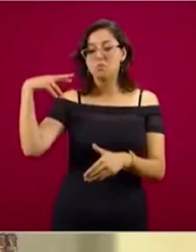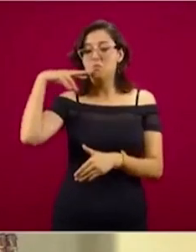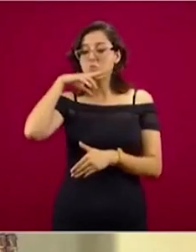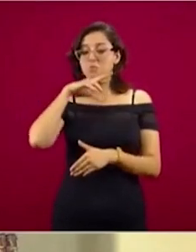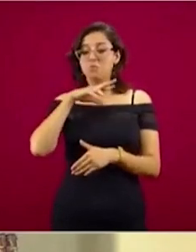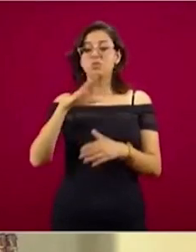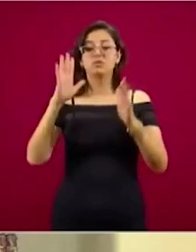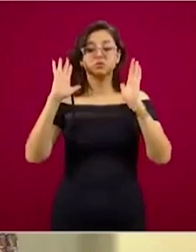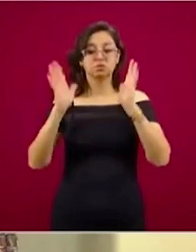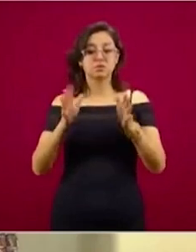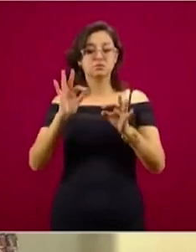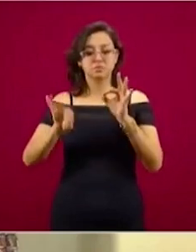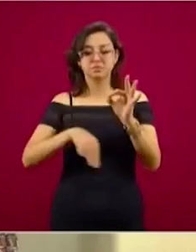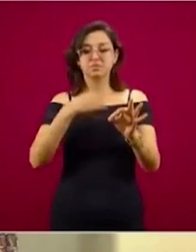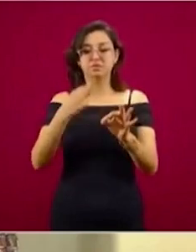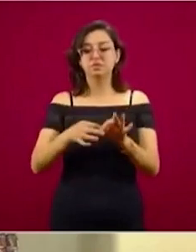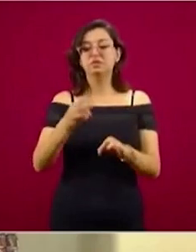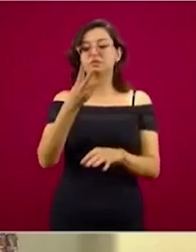poder tener ya